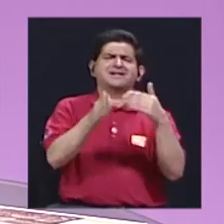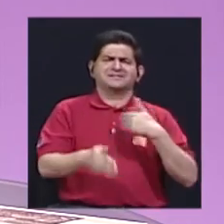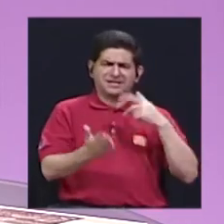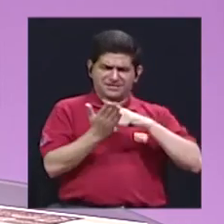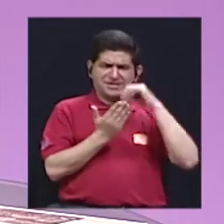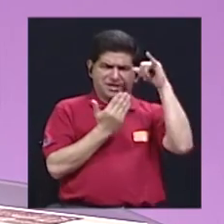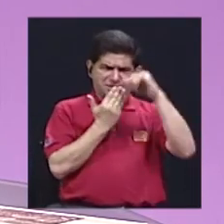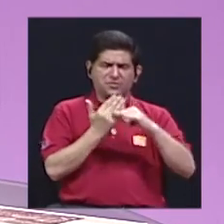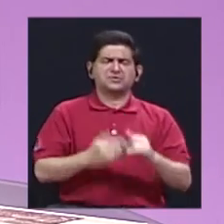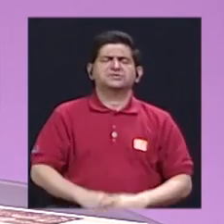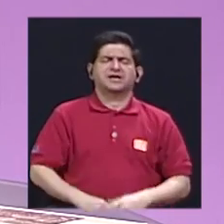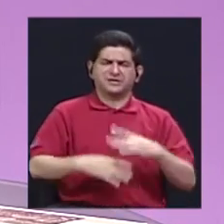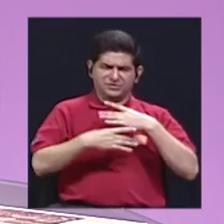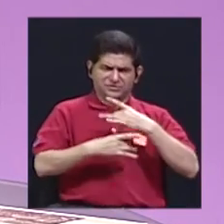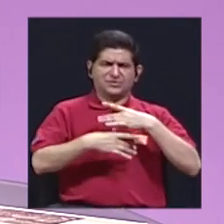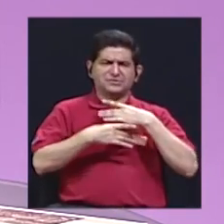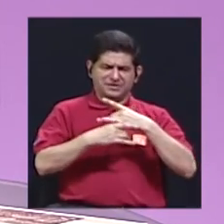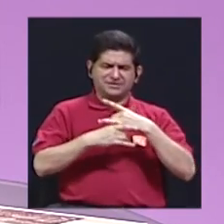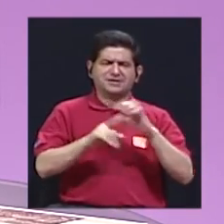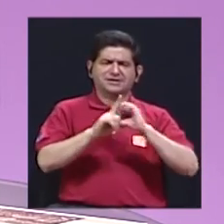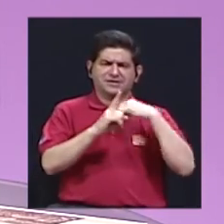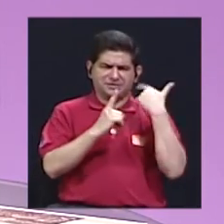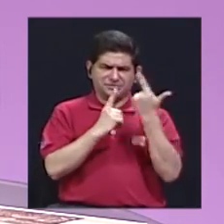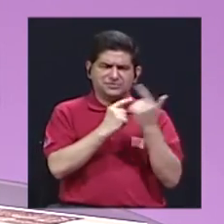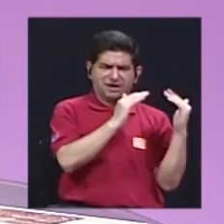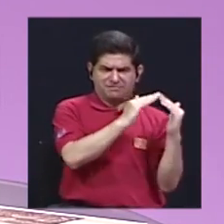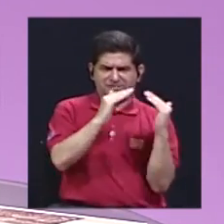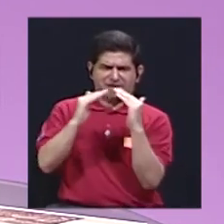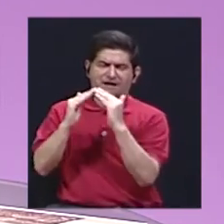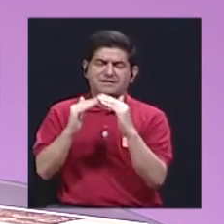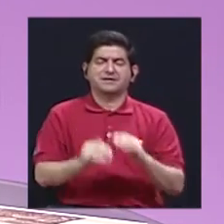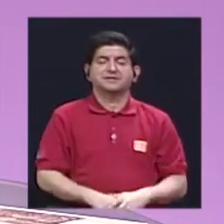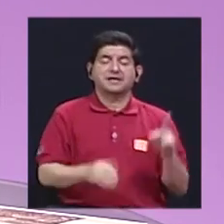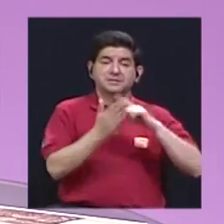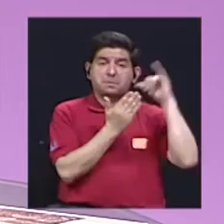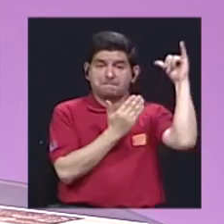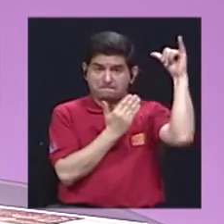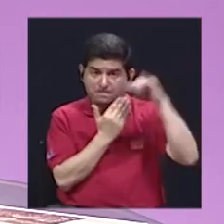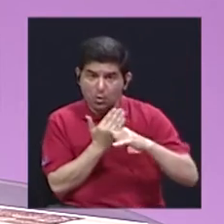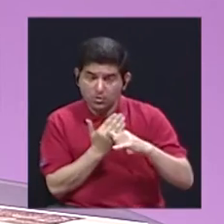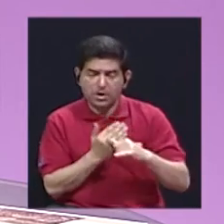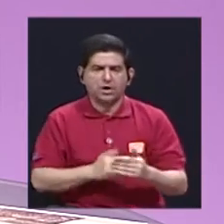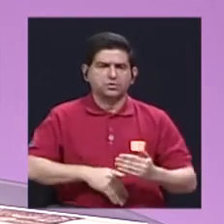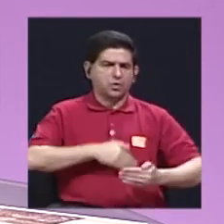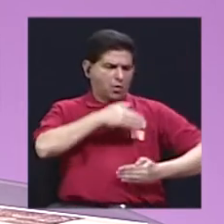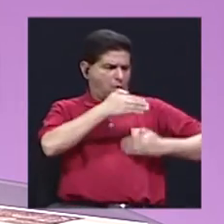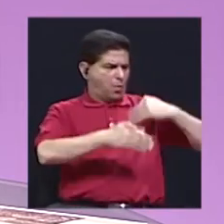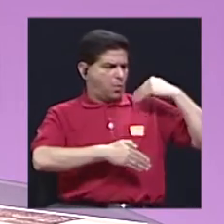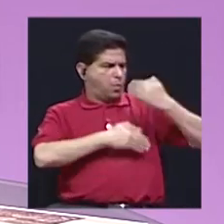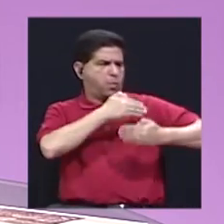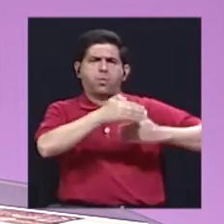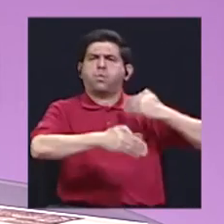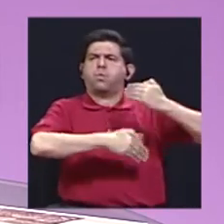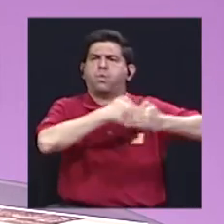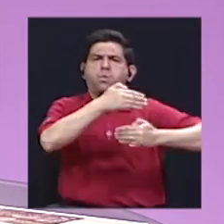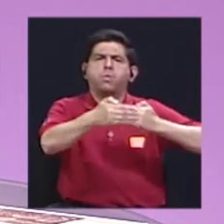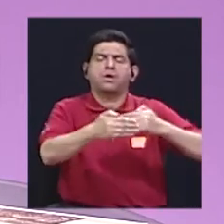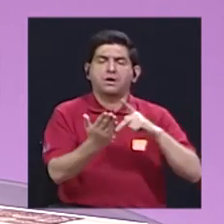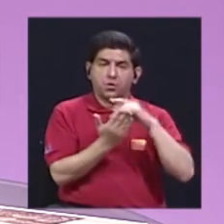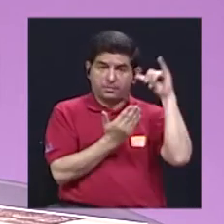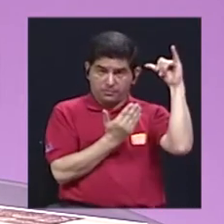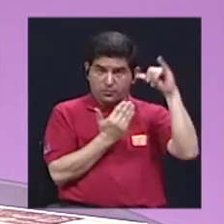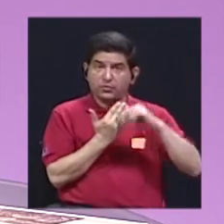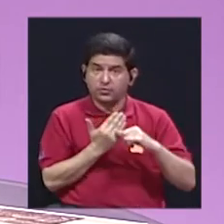un proyecto de bien de interés social que hoy por hoy es un proyecto que ha evolucionado muchísimo y es un